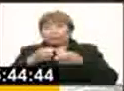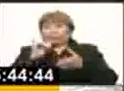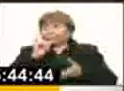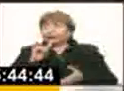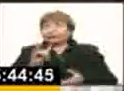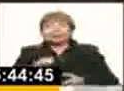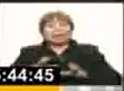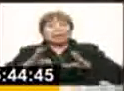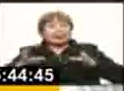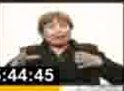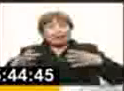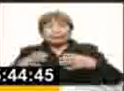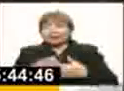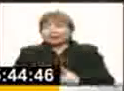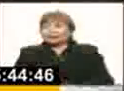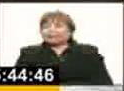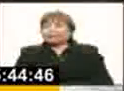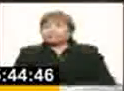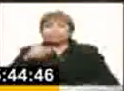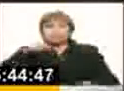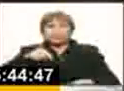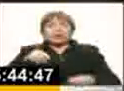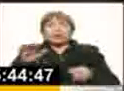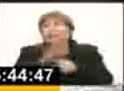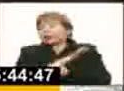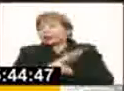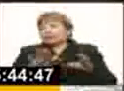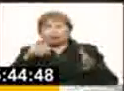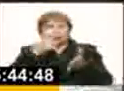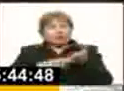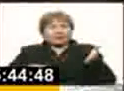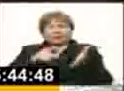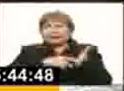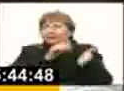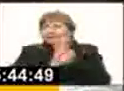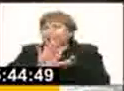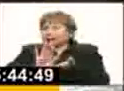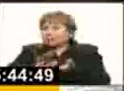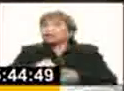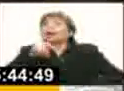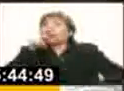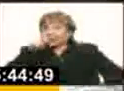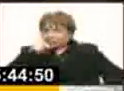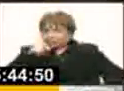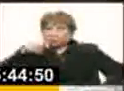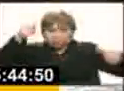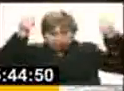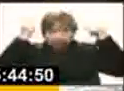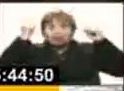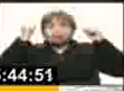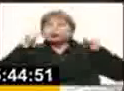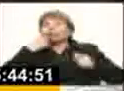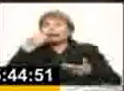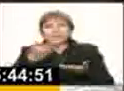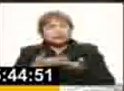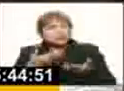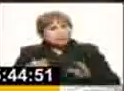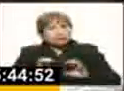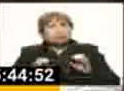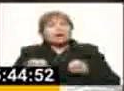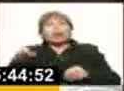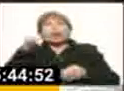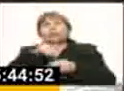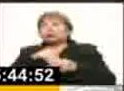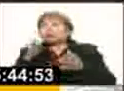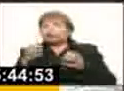gabinete a que acabemos con la discriminación que eso sí es una revolución equivale a la evolución a la